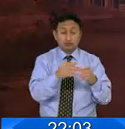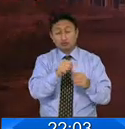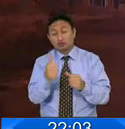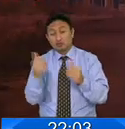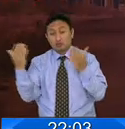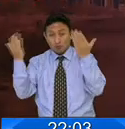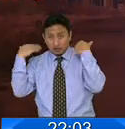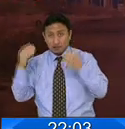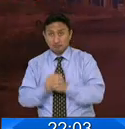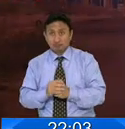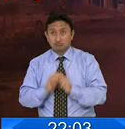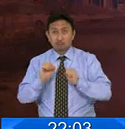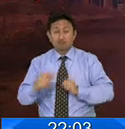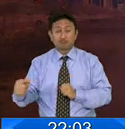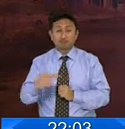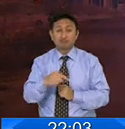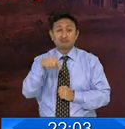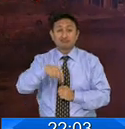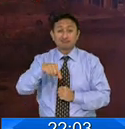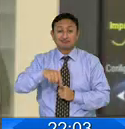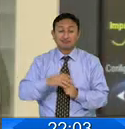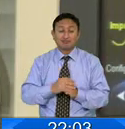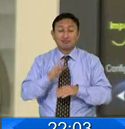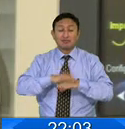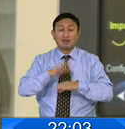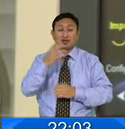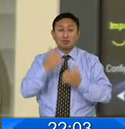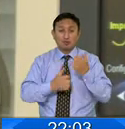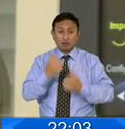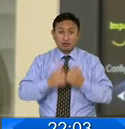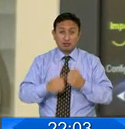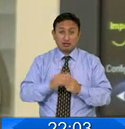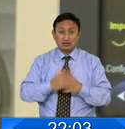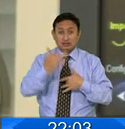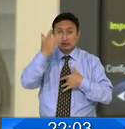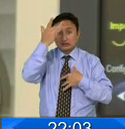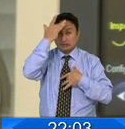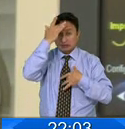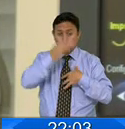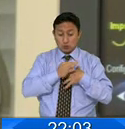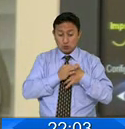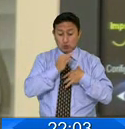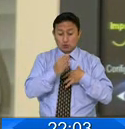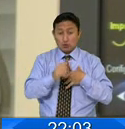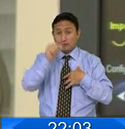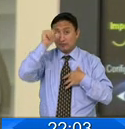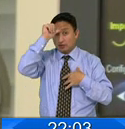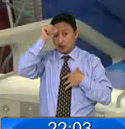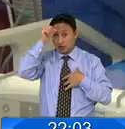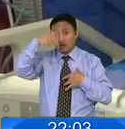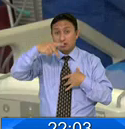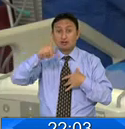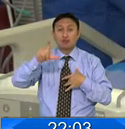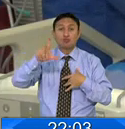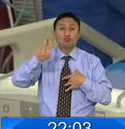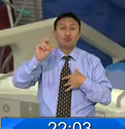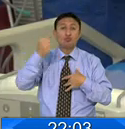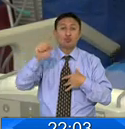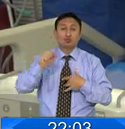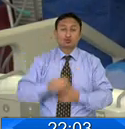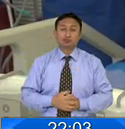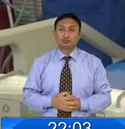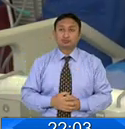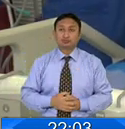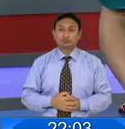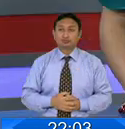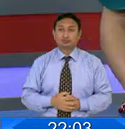provincial, tiene relación con la calamidad pública por la detección de casos de la variante de COVID-19 Delta y Delta Plus, informó Javier